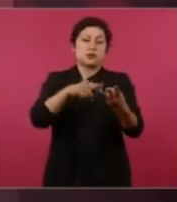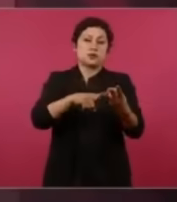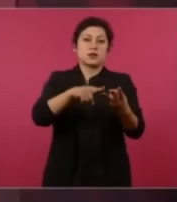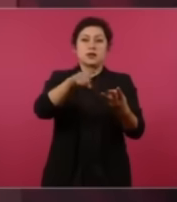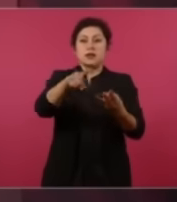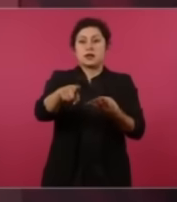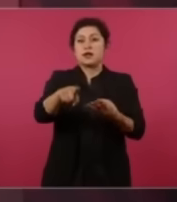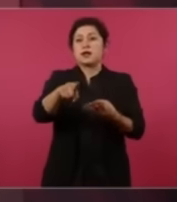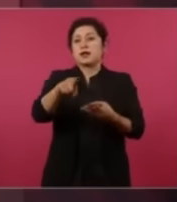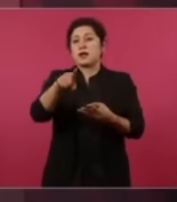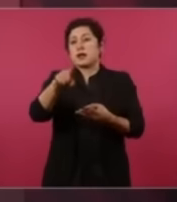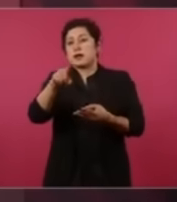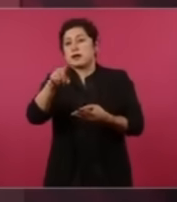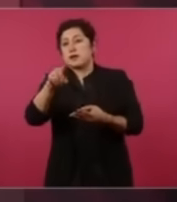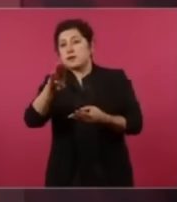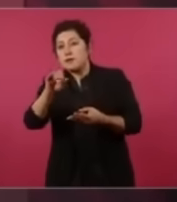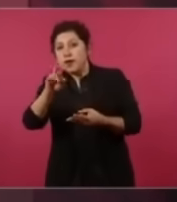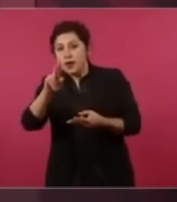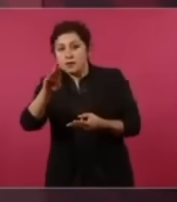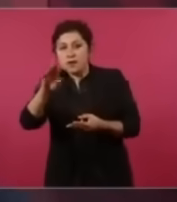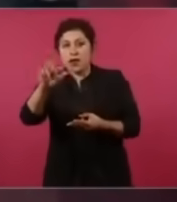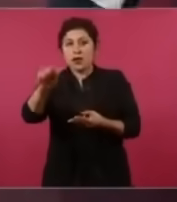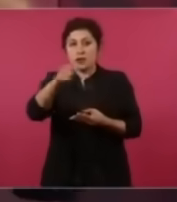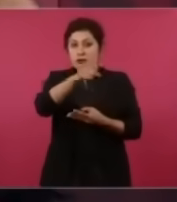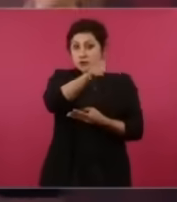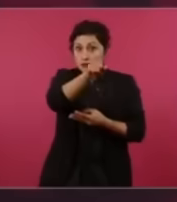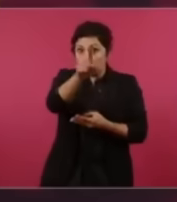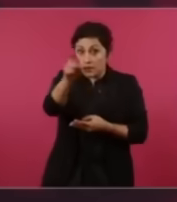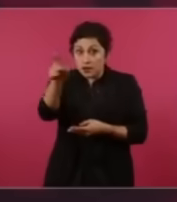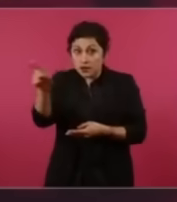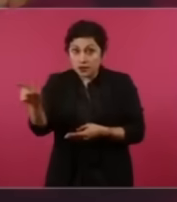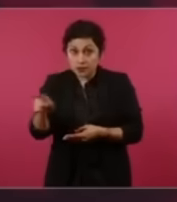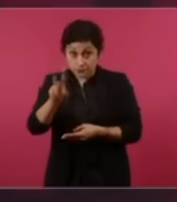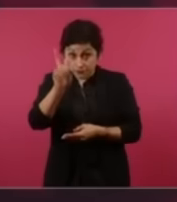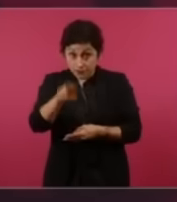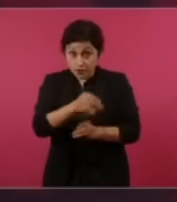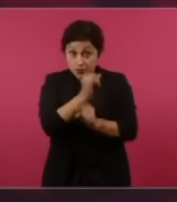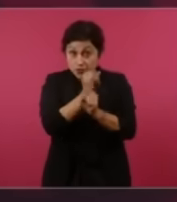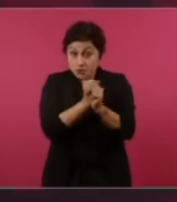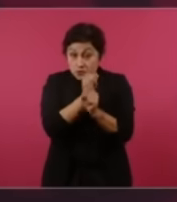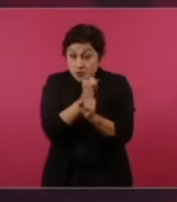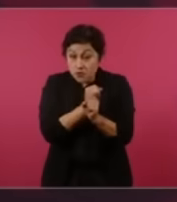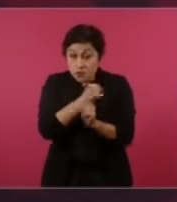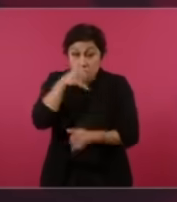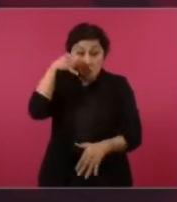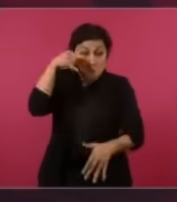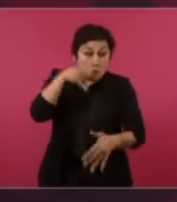Roger Bartra hagan una investigación sobre esto, ¿no?